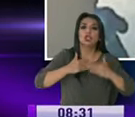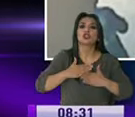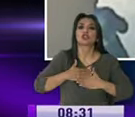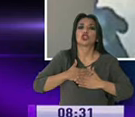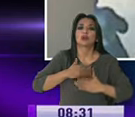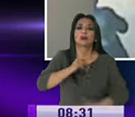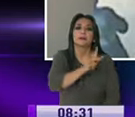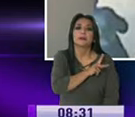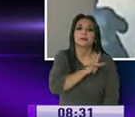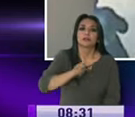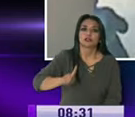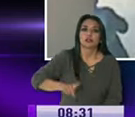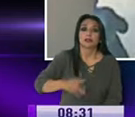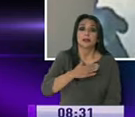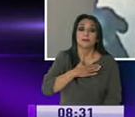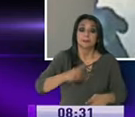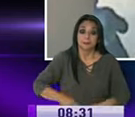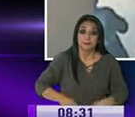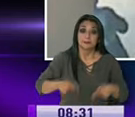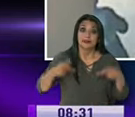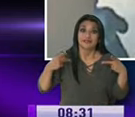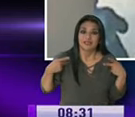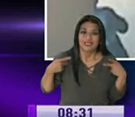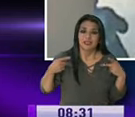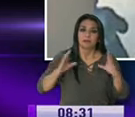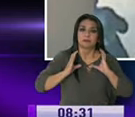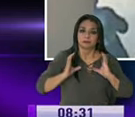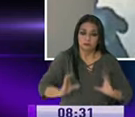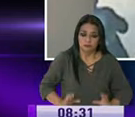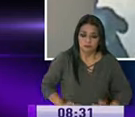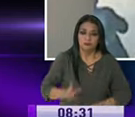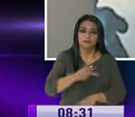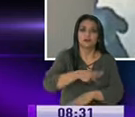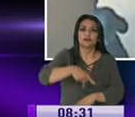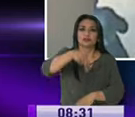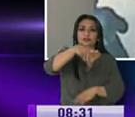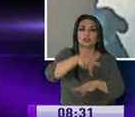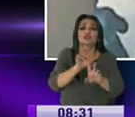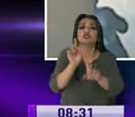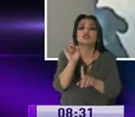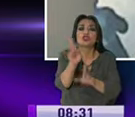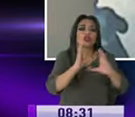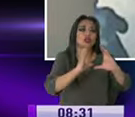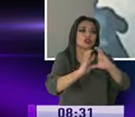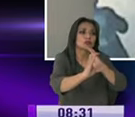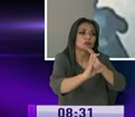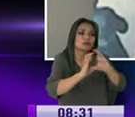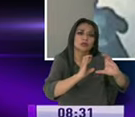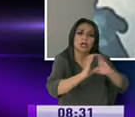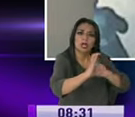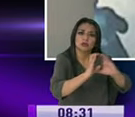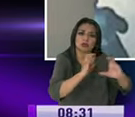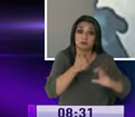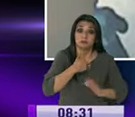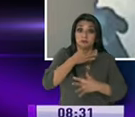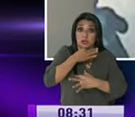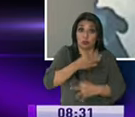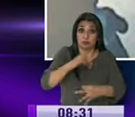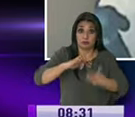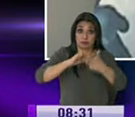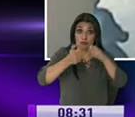gestión, pero también hacen sugerencias a la autoridad. Está bien por lo que ya han arreglado, pero no deben dejar pasar tanto